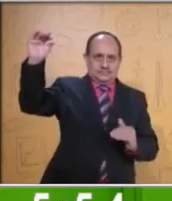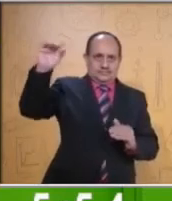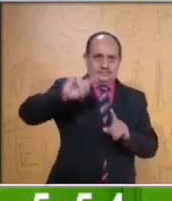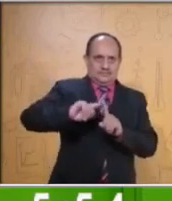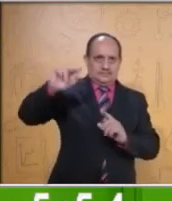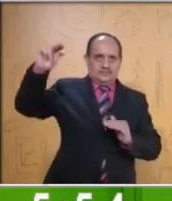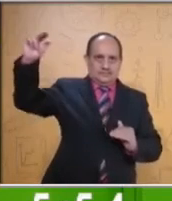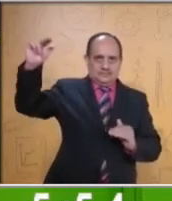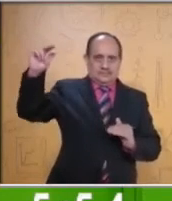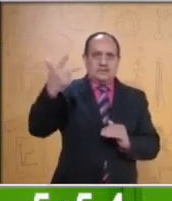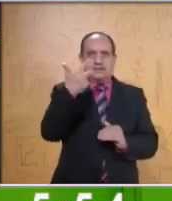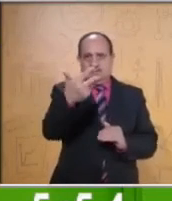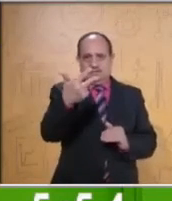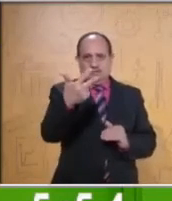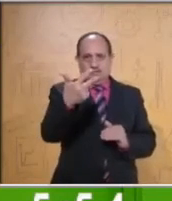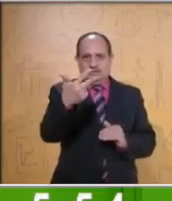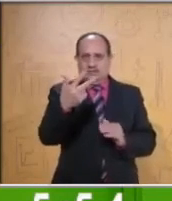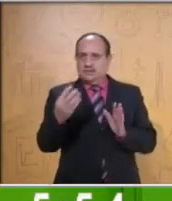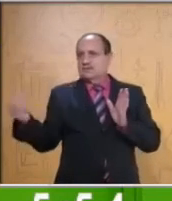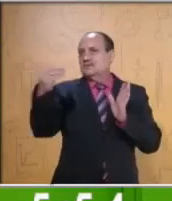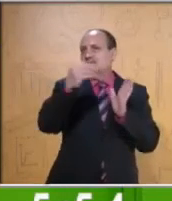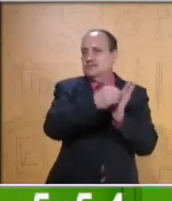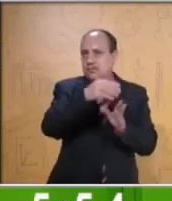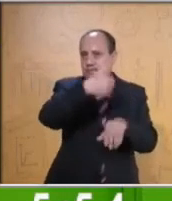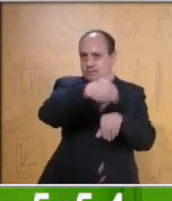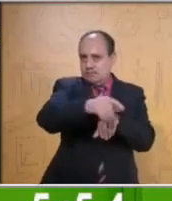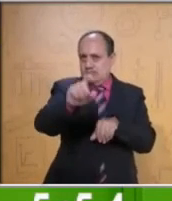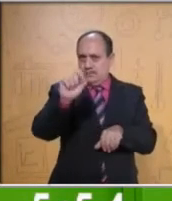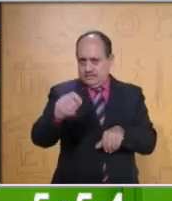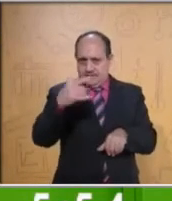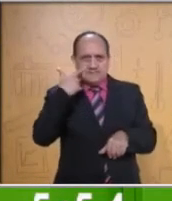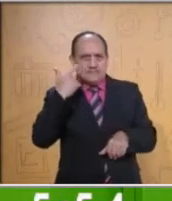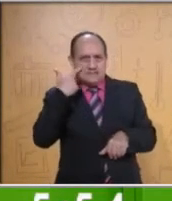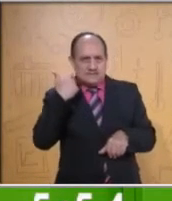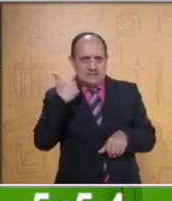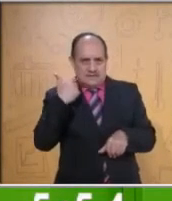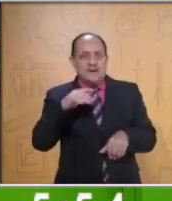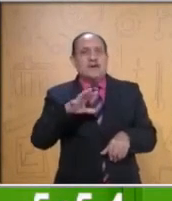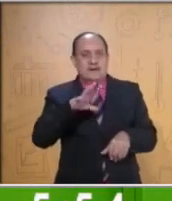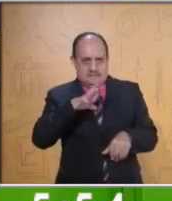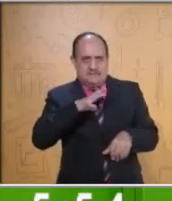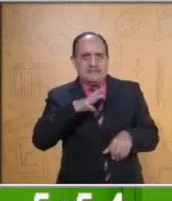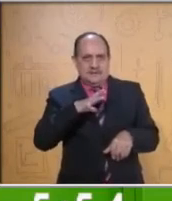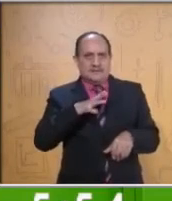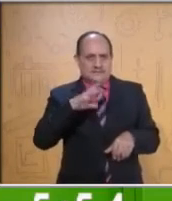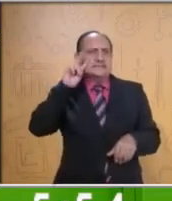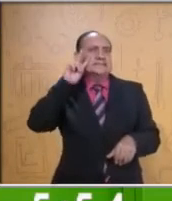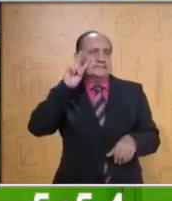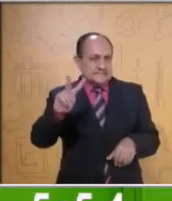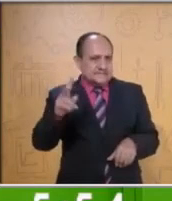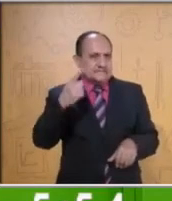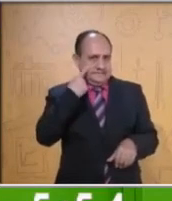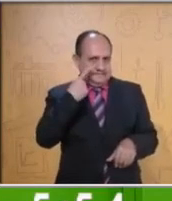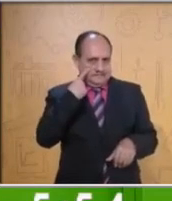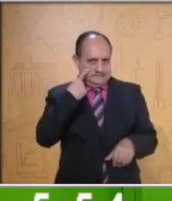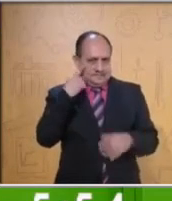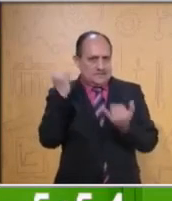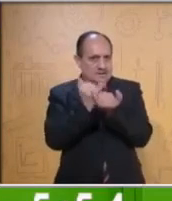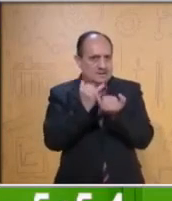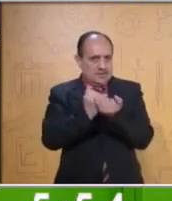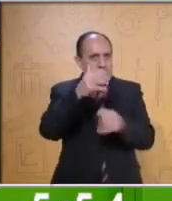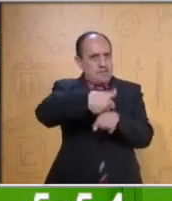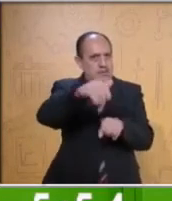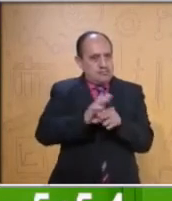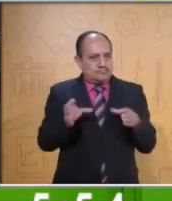el valor atípico, que es 20, pues entonces ahí sí tengo que considerarlo, igual que en los otros datos